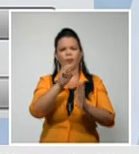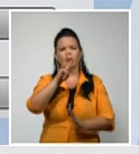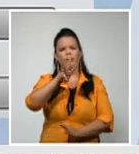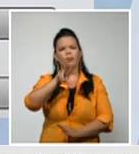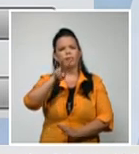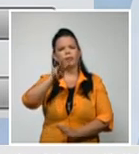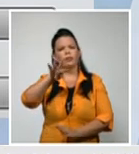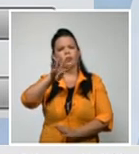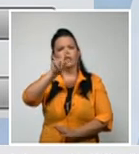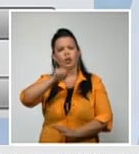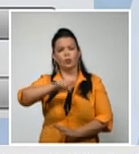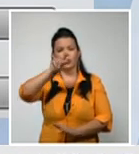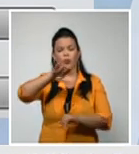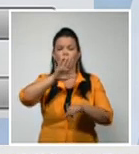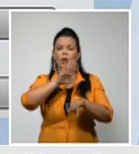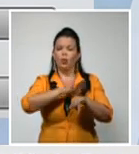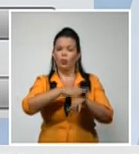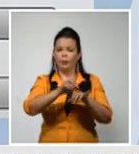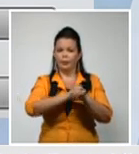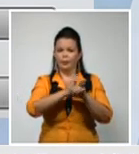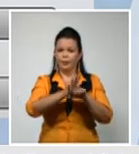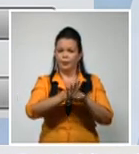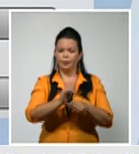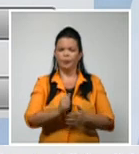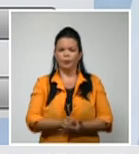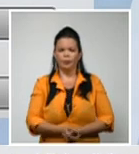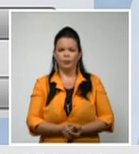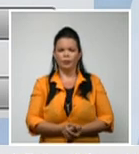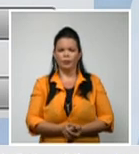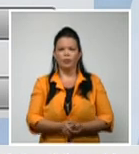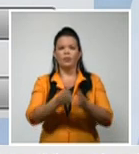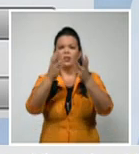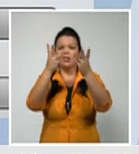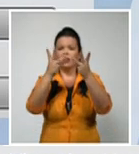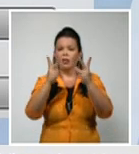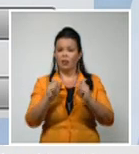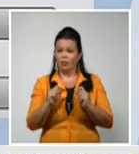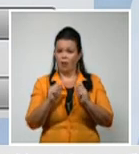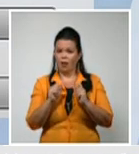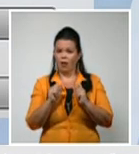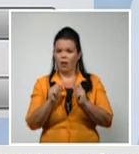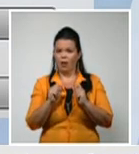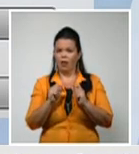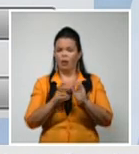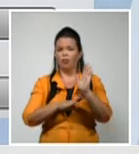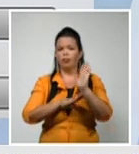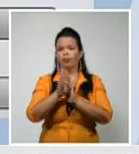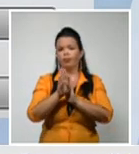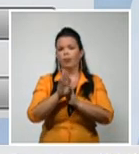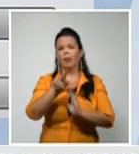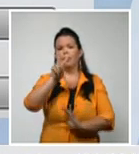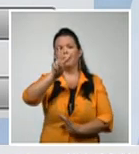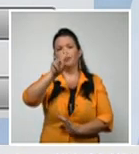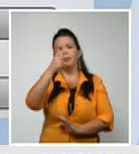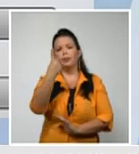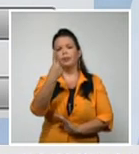con la COVID-19 y ya la cifra se asciende a